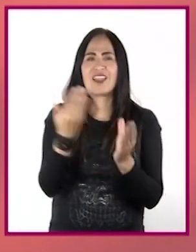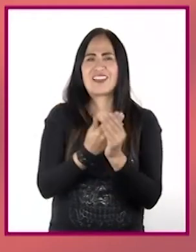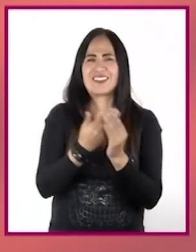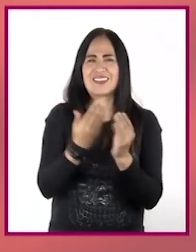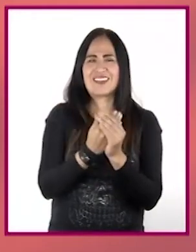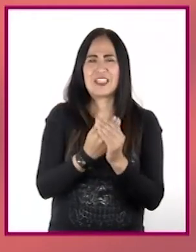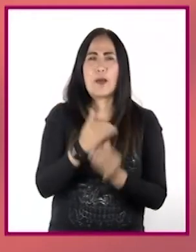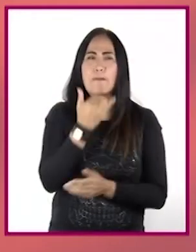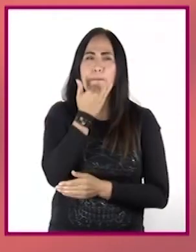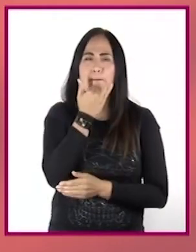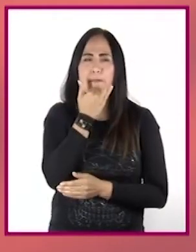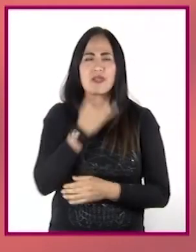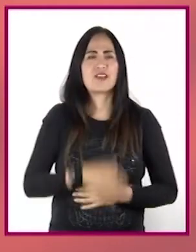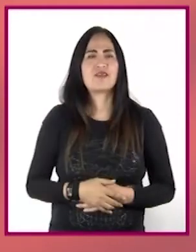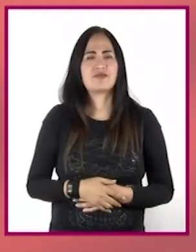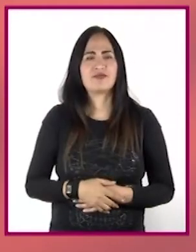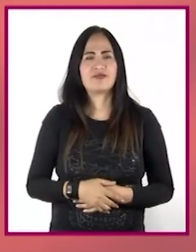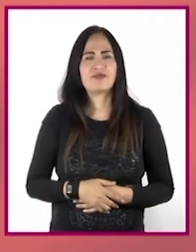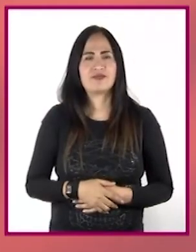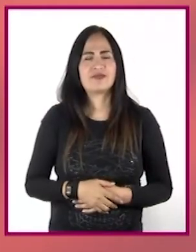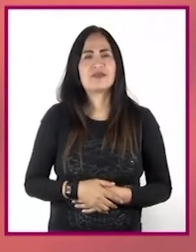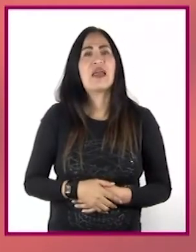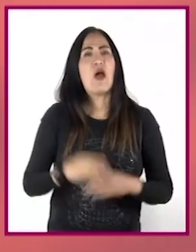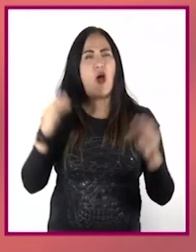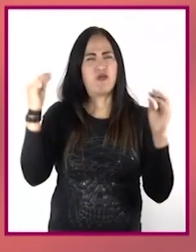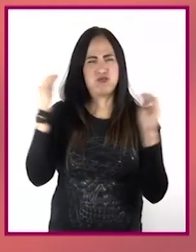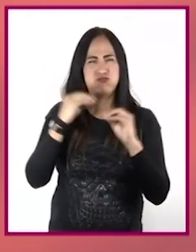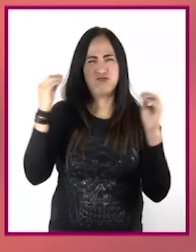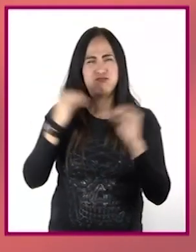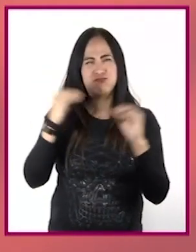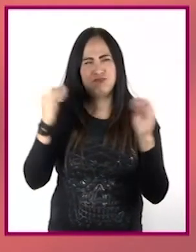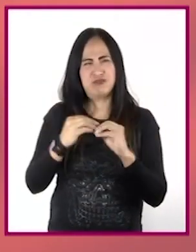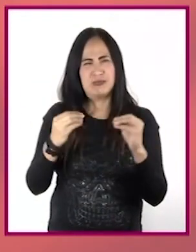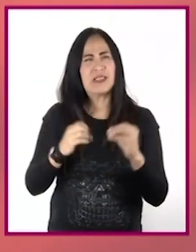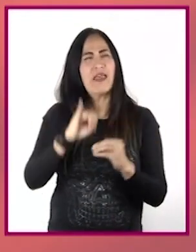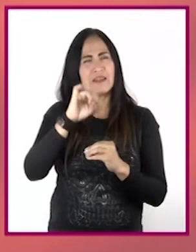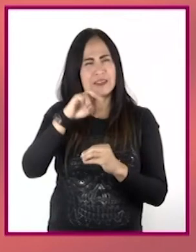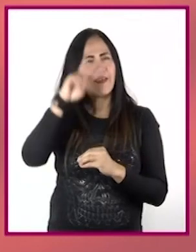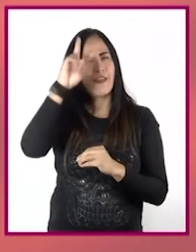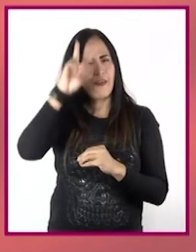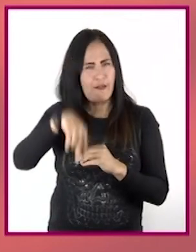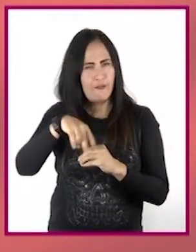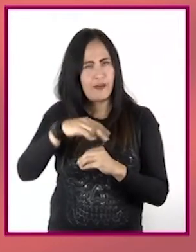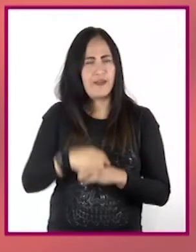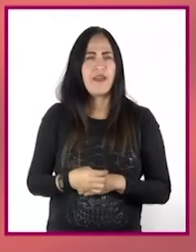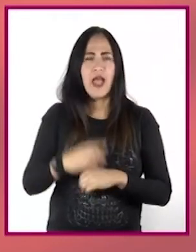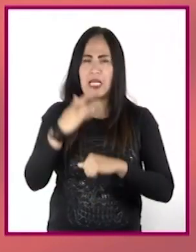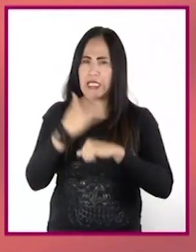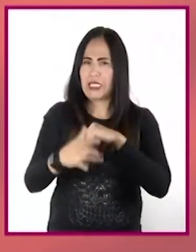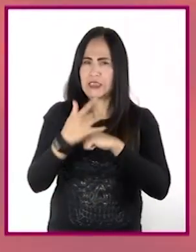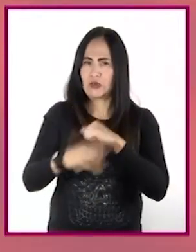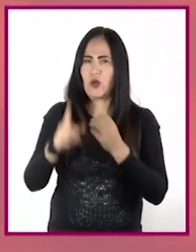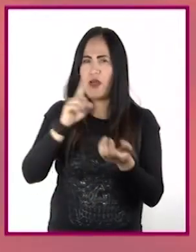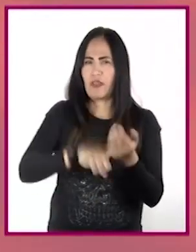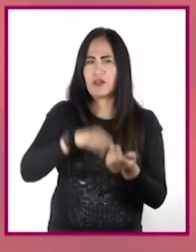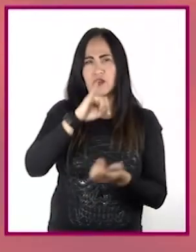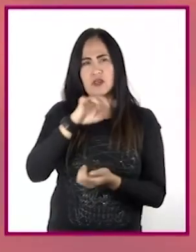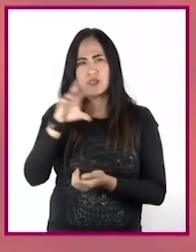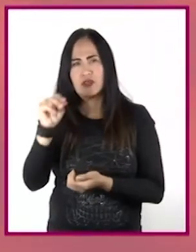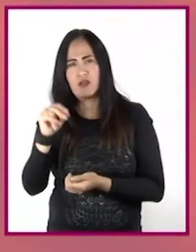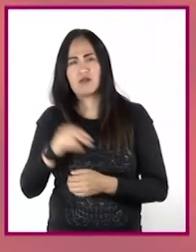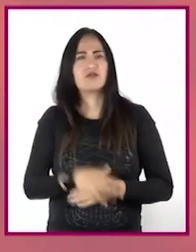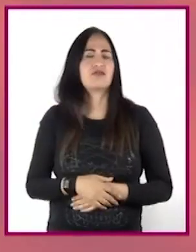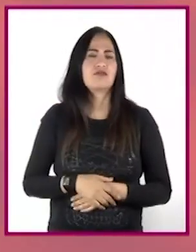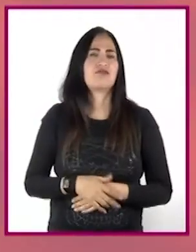acordé de que muchas veces se arma el debate para saber si llevan o no llevan queso. Y aquí